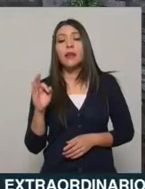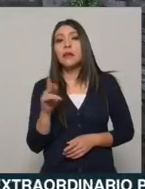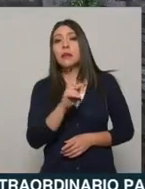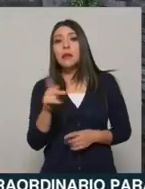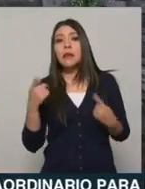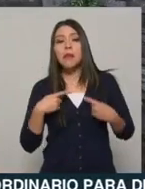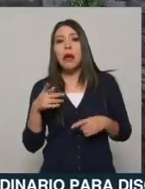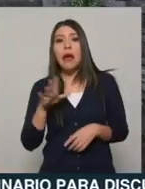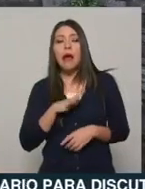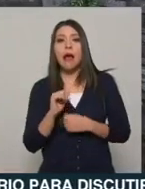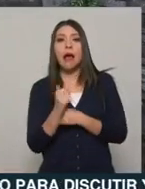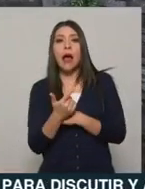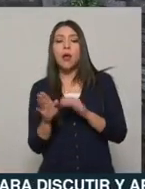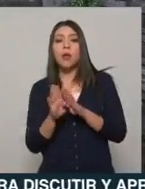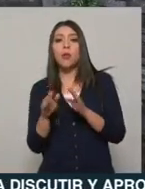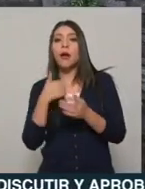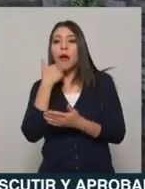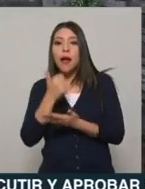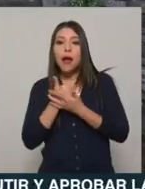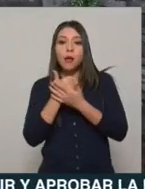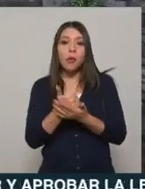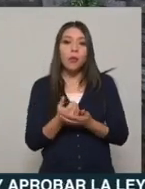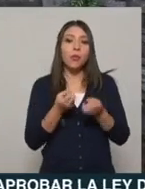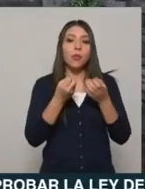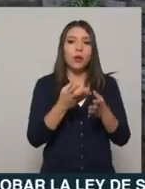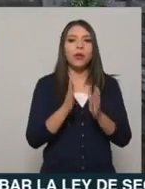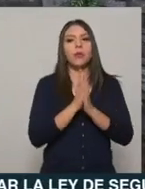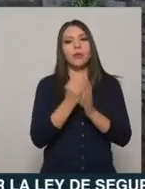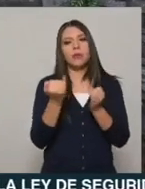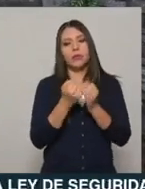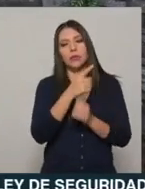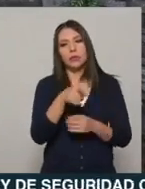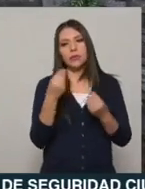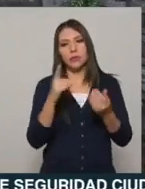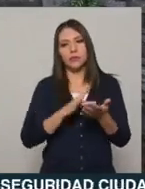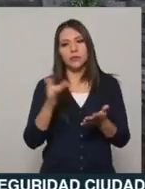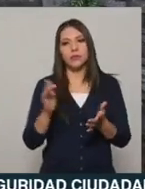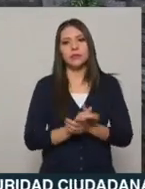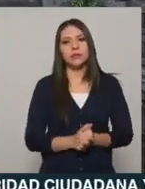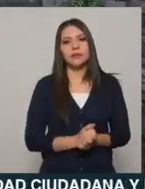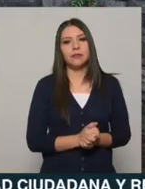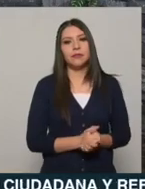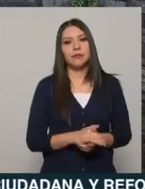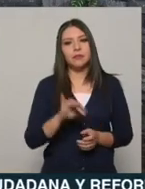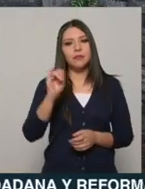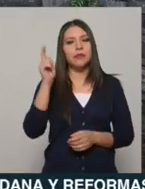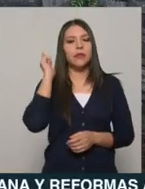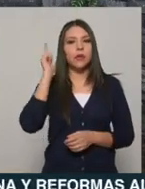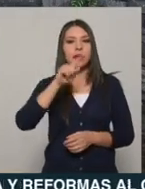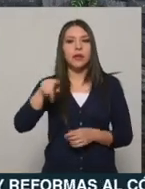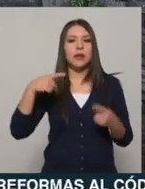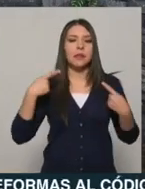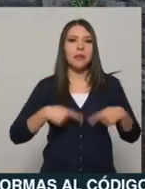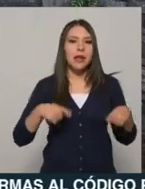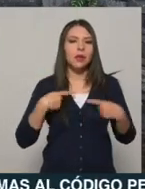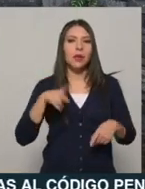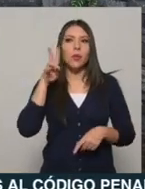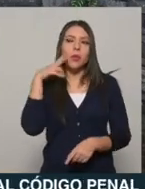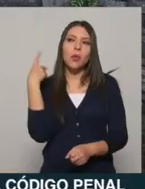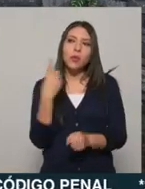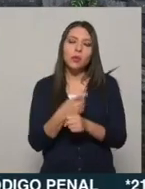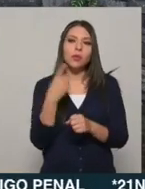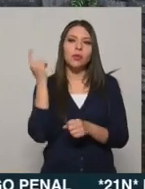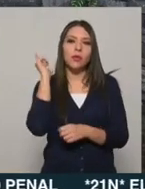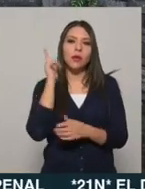que aportar, lo agradecerán muchísimo. Por supuesto, estamos también buscando apoyos altruistas, ¿no? Nos hace, como toda fundación, nos